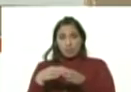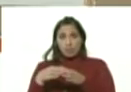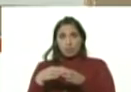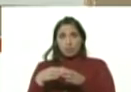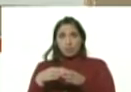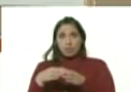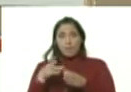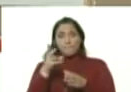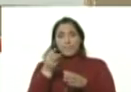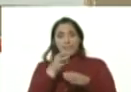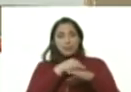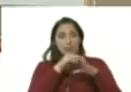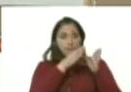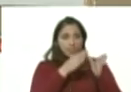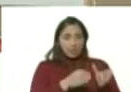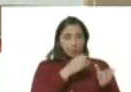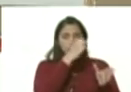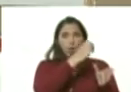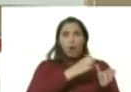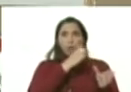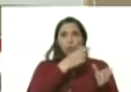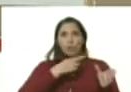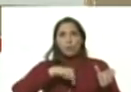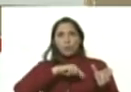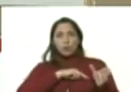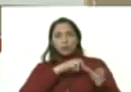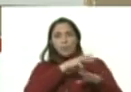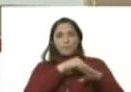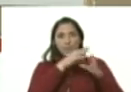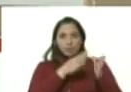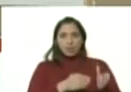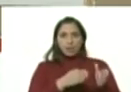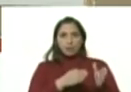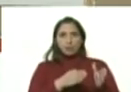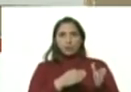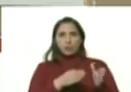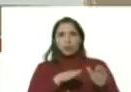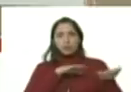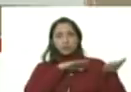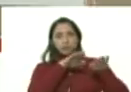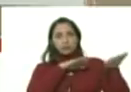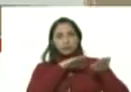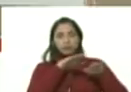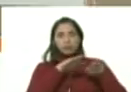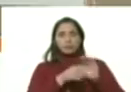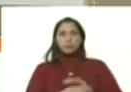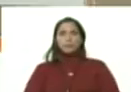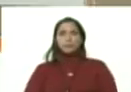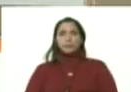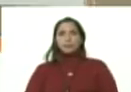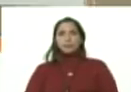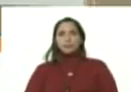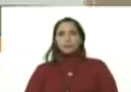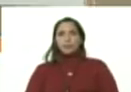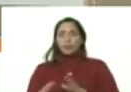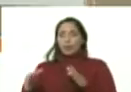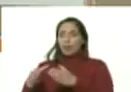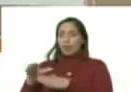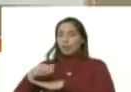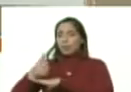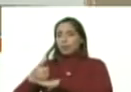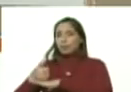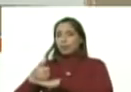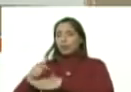el viceministro para Europa de nuestro Ministerio de Relaciones Exteriores, Iván Gil, y la directora para